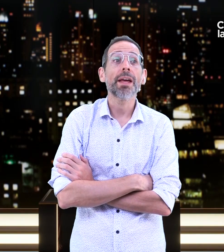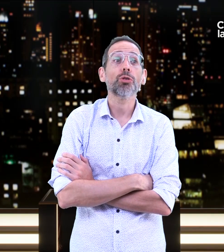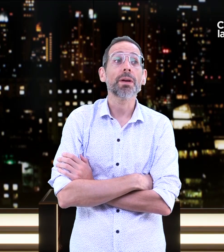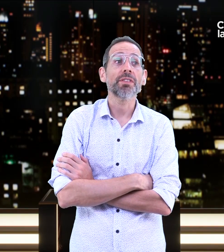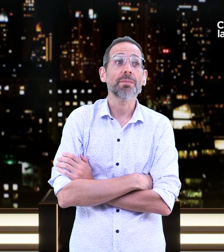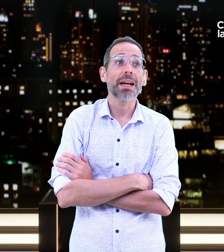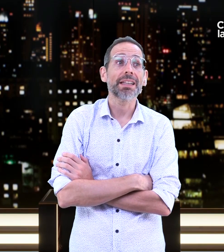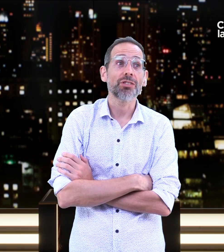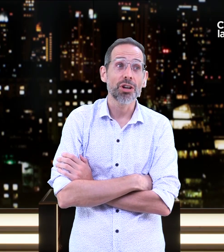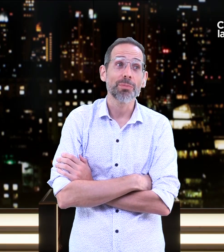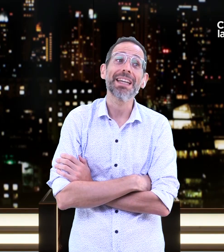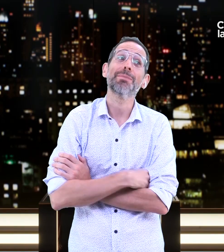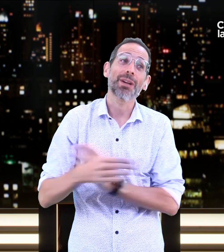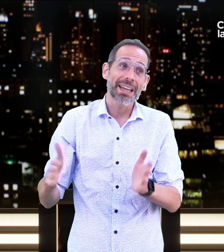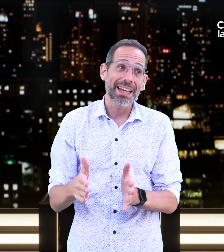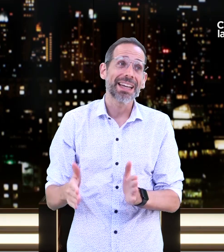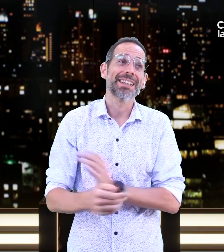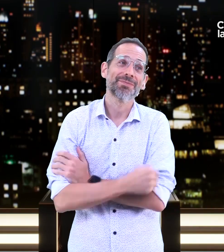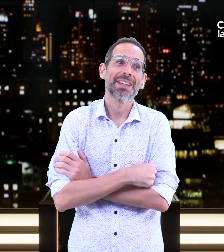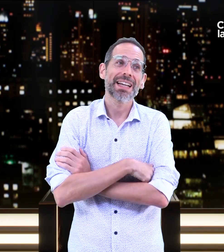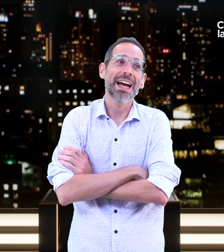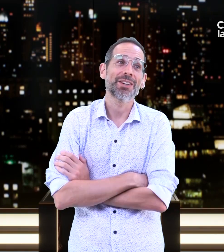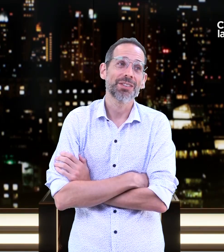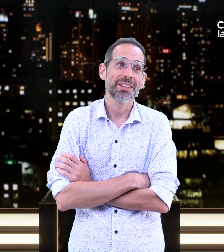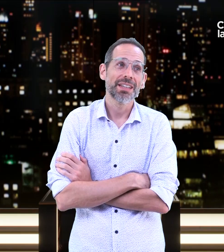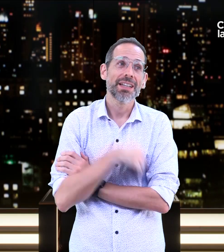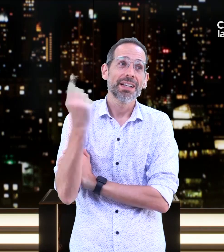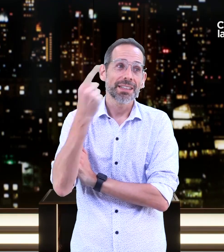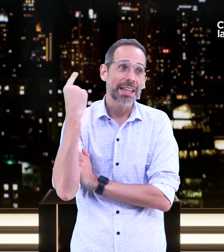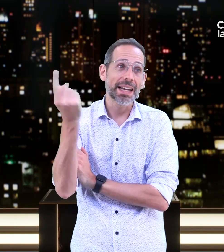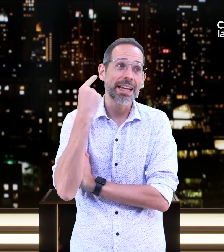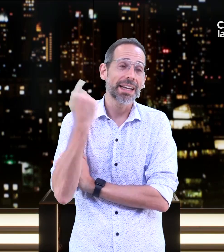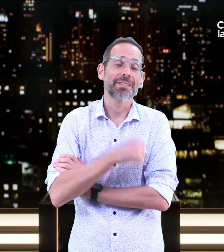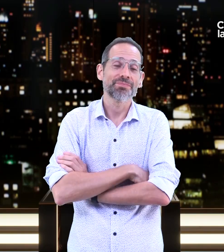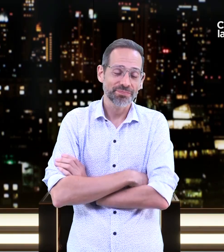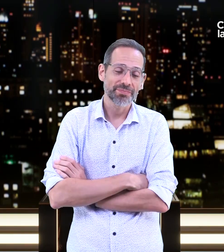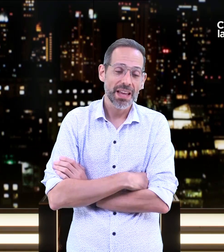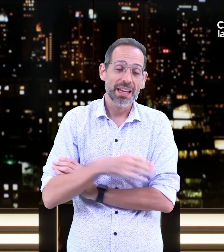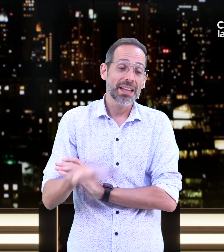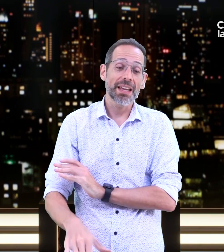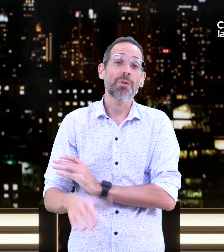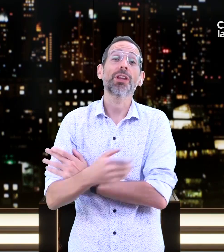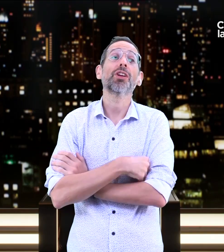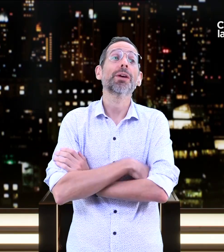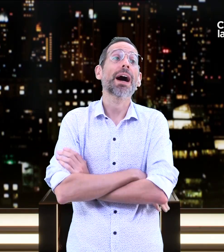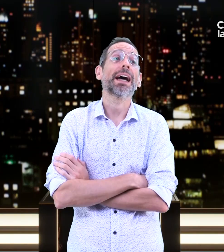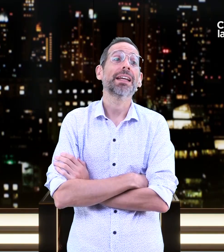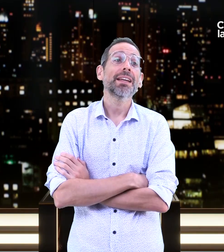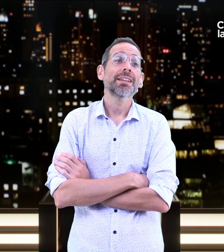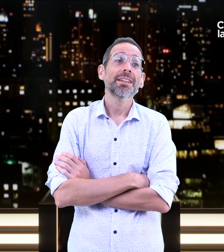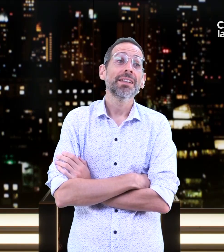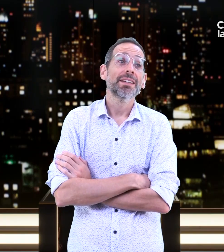No habría superficie para que estacione el ovni, porque, claro, tiene que... ¿Y dónde